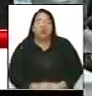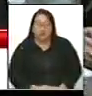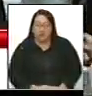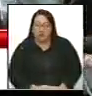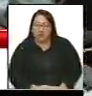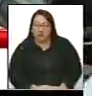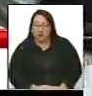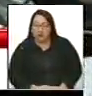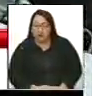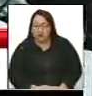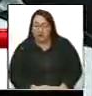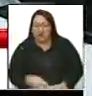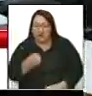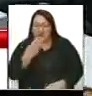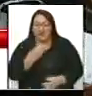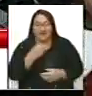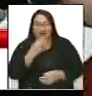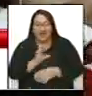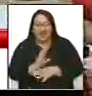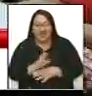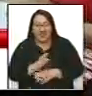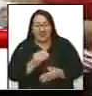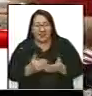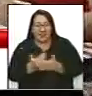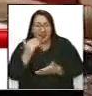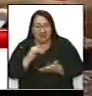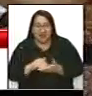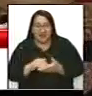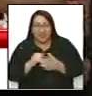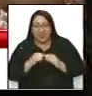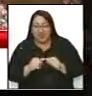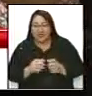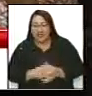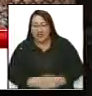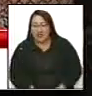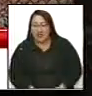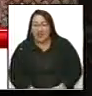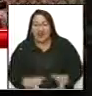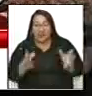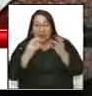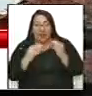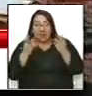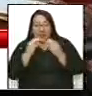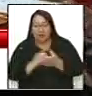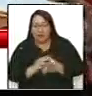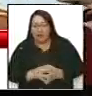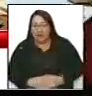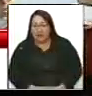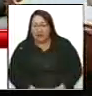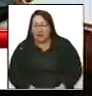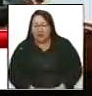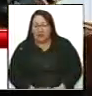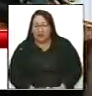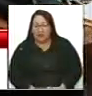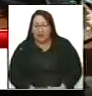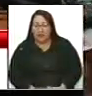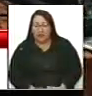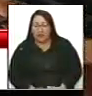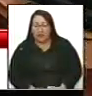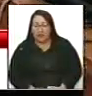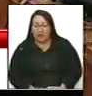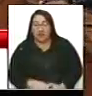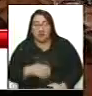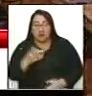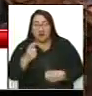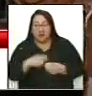Bien, buenas tardes nuevamente. Seguir nutriéndome y bastante confortada de esta